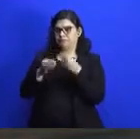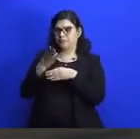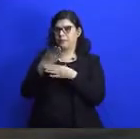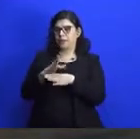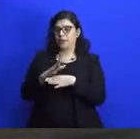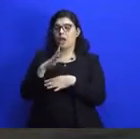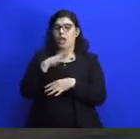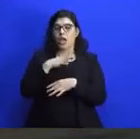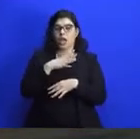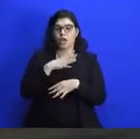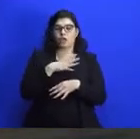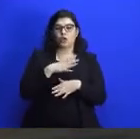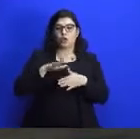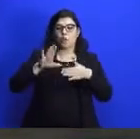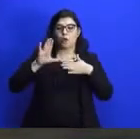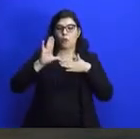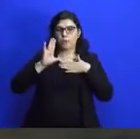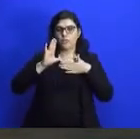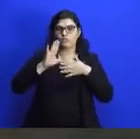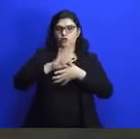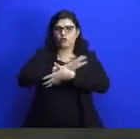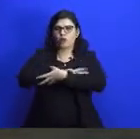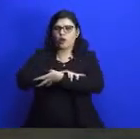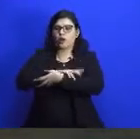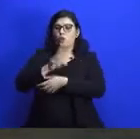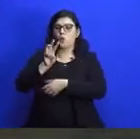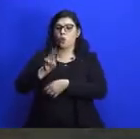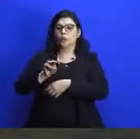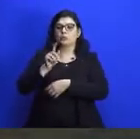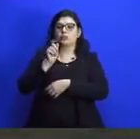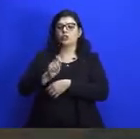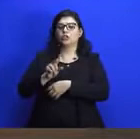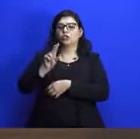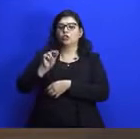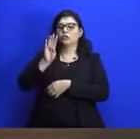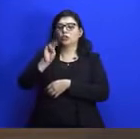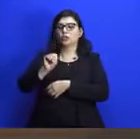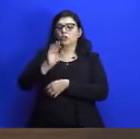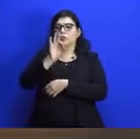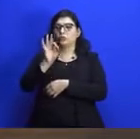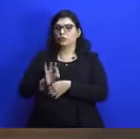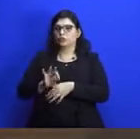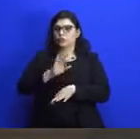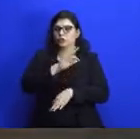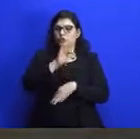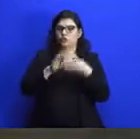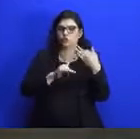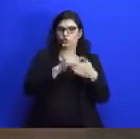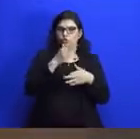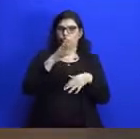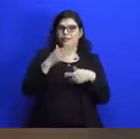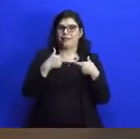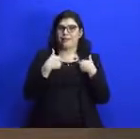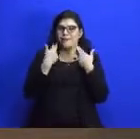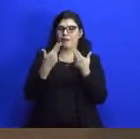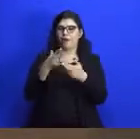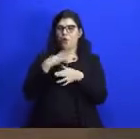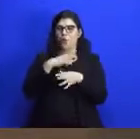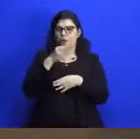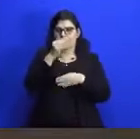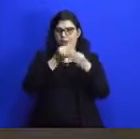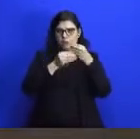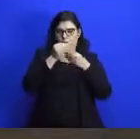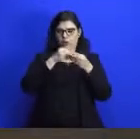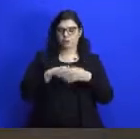y la solidaridad de Walmart representa el 89% de todos los donativos en especie provenientes del retail de la